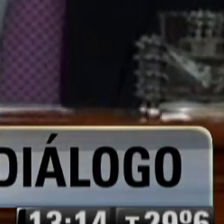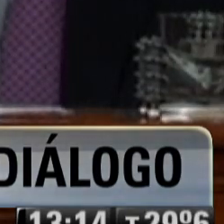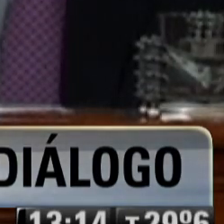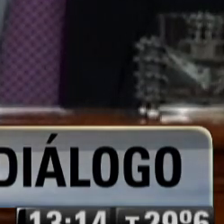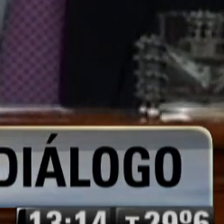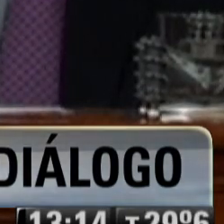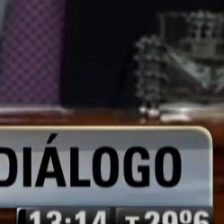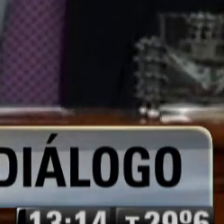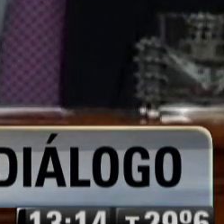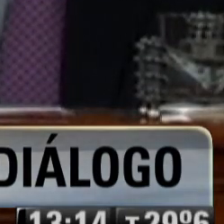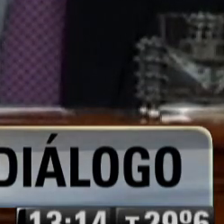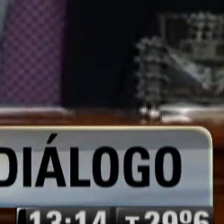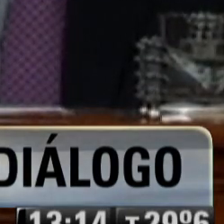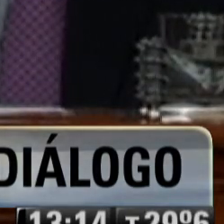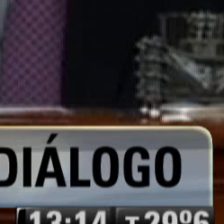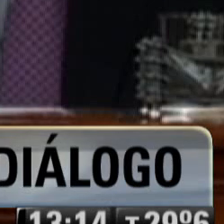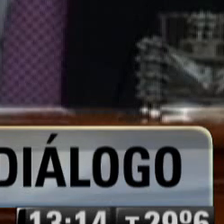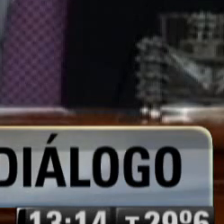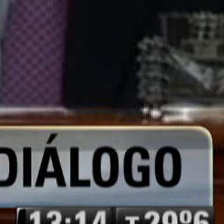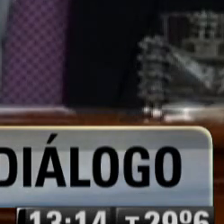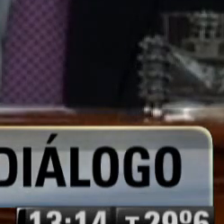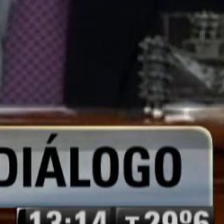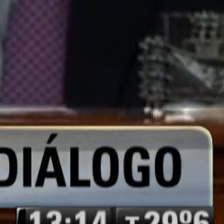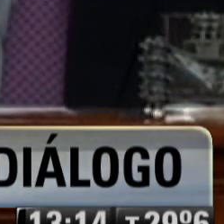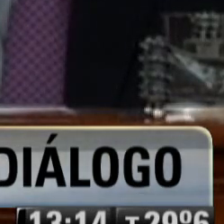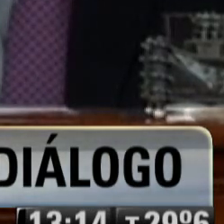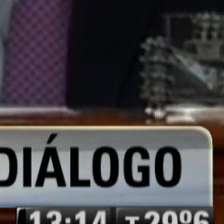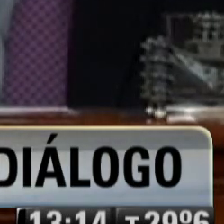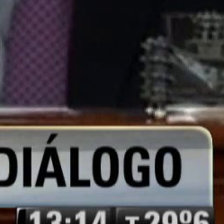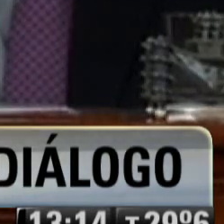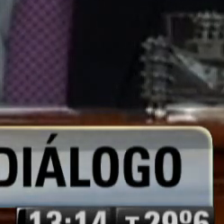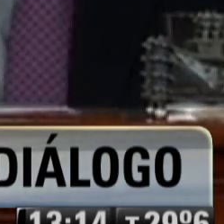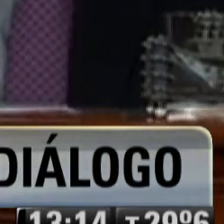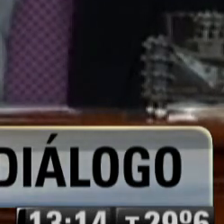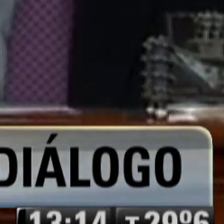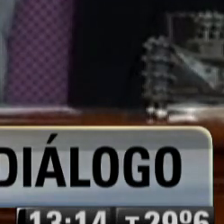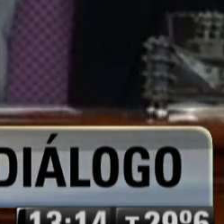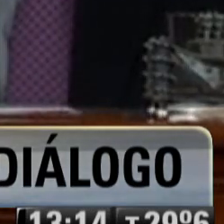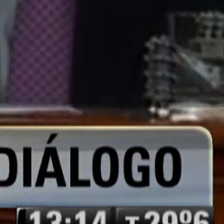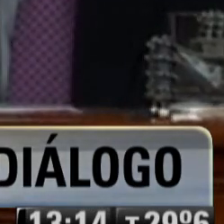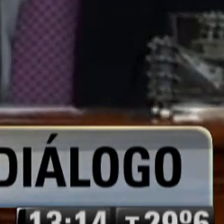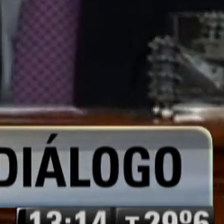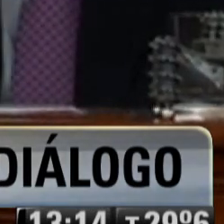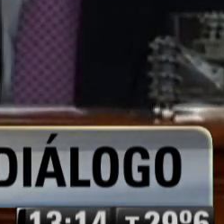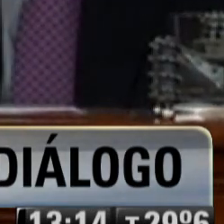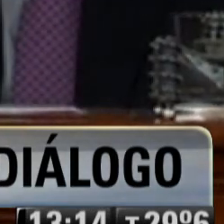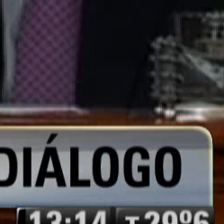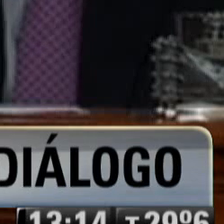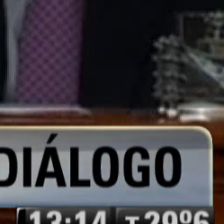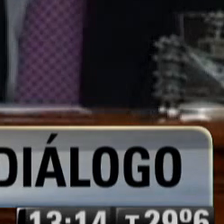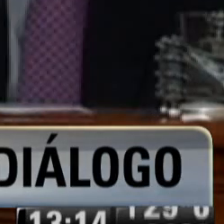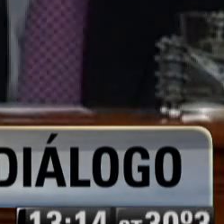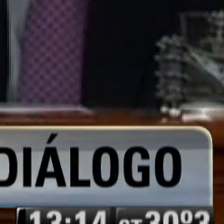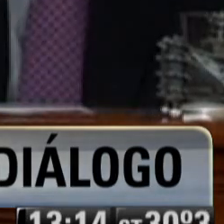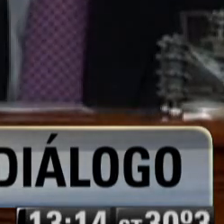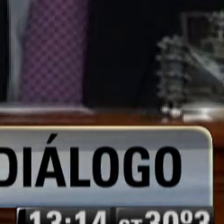said diplomacy is the work of small steps these small steps have added up to New hope for the